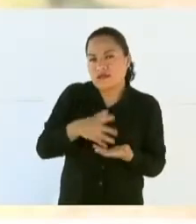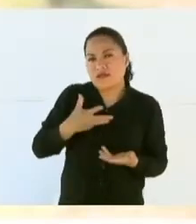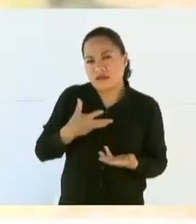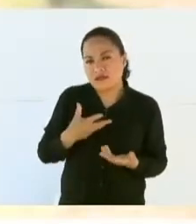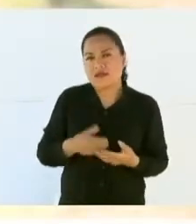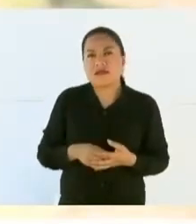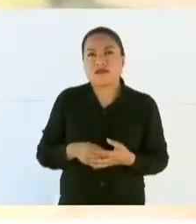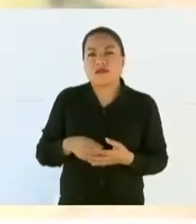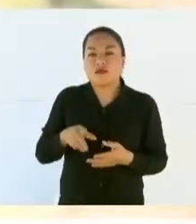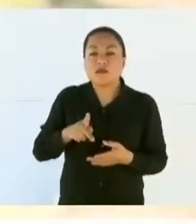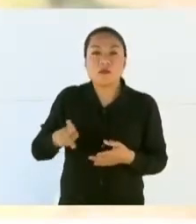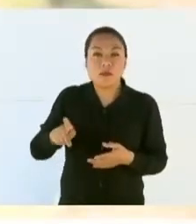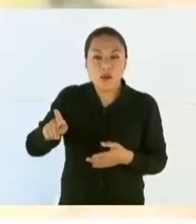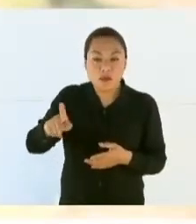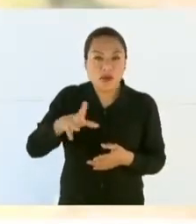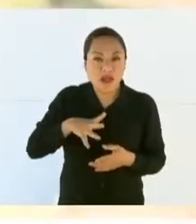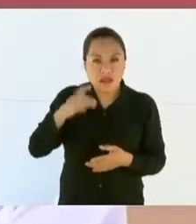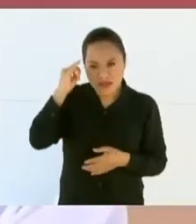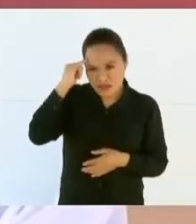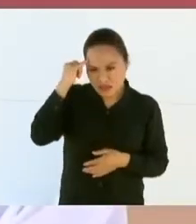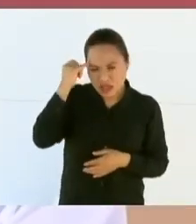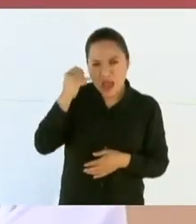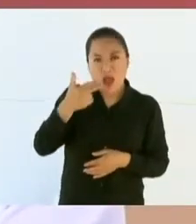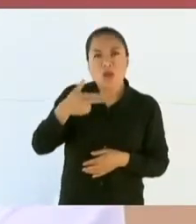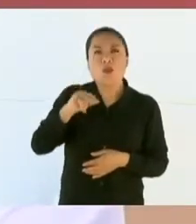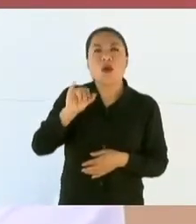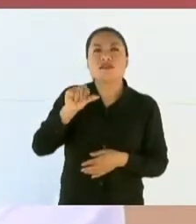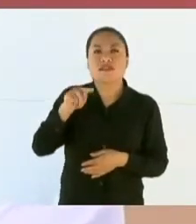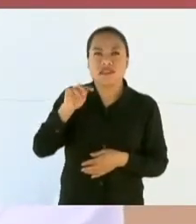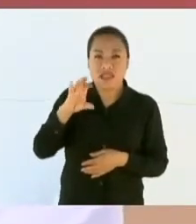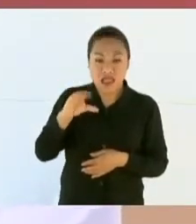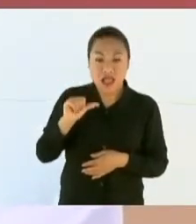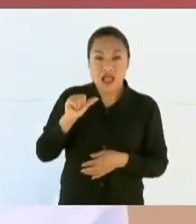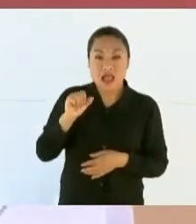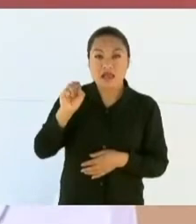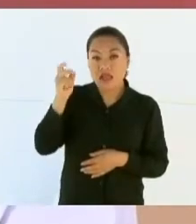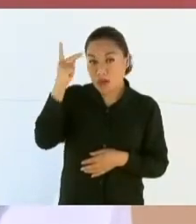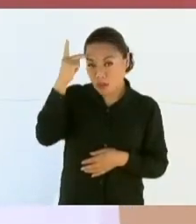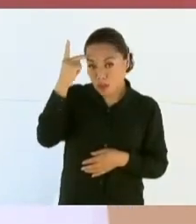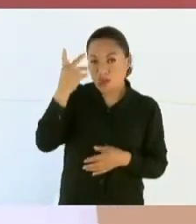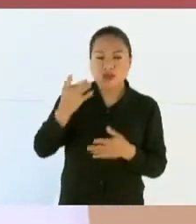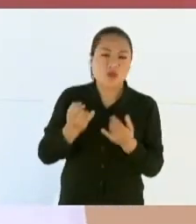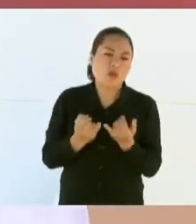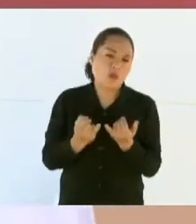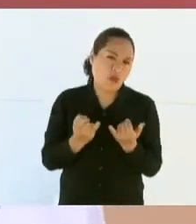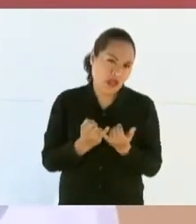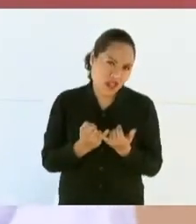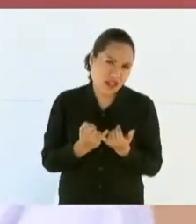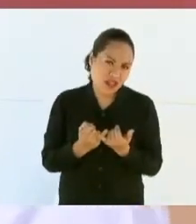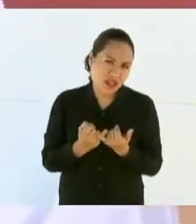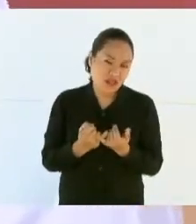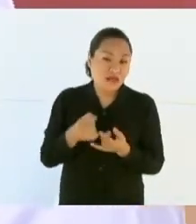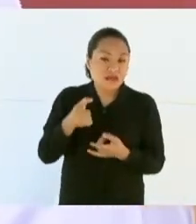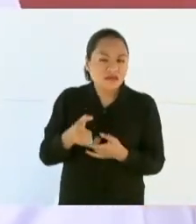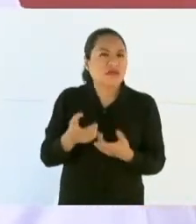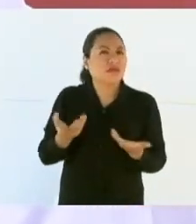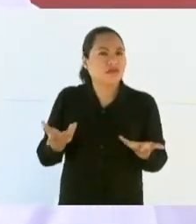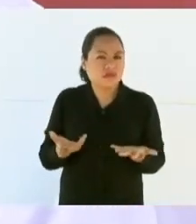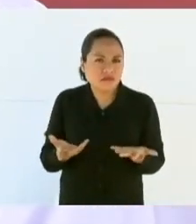con los pueblos indígenas de la Huasteca. Esto fue acompañado